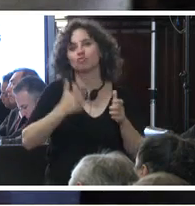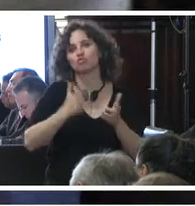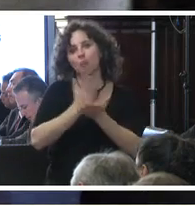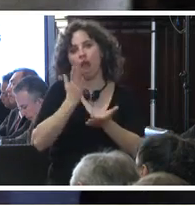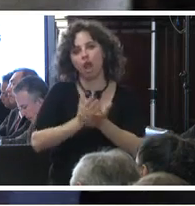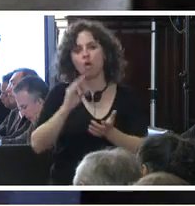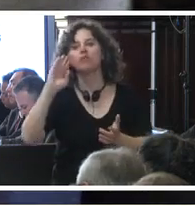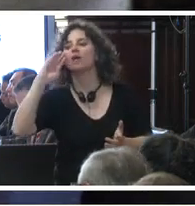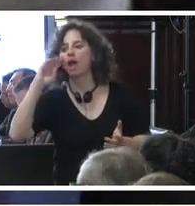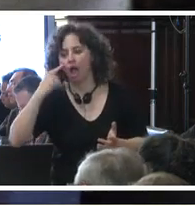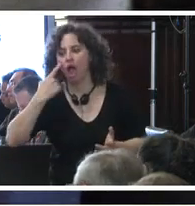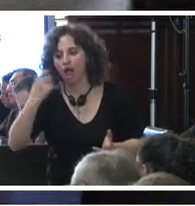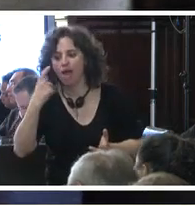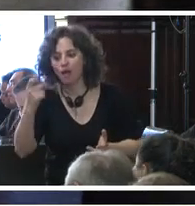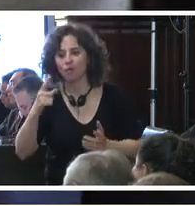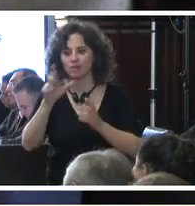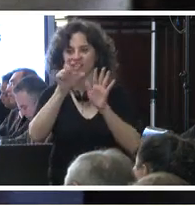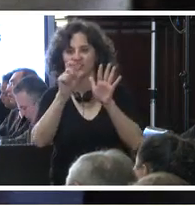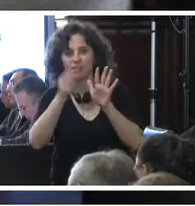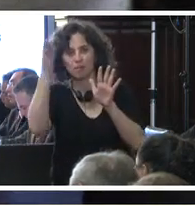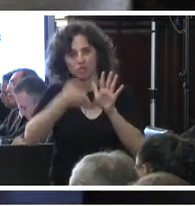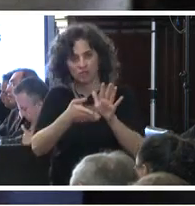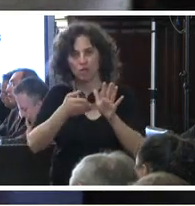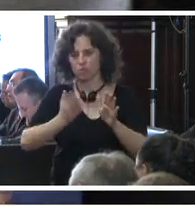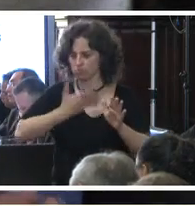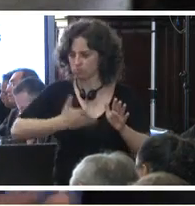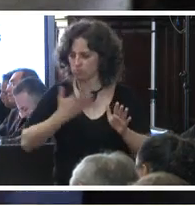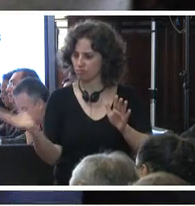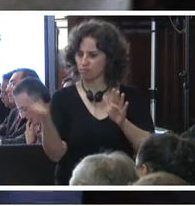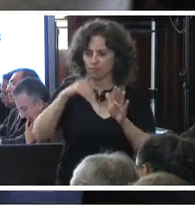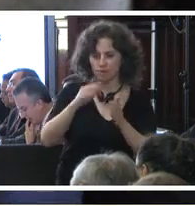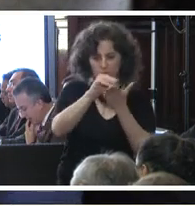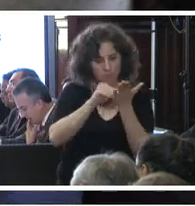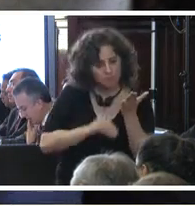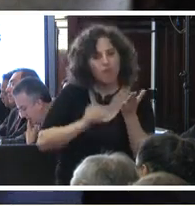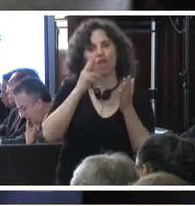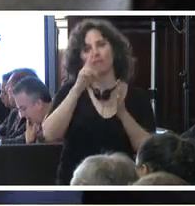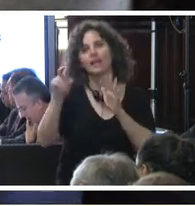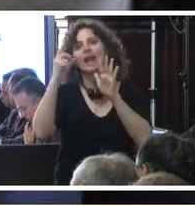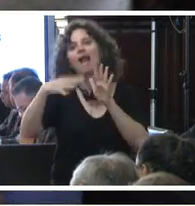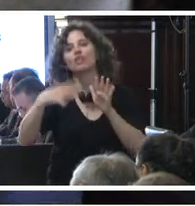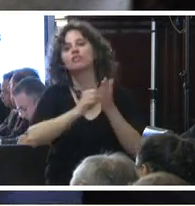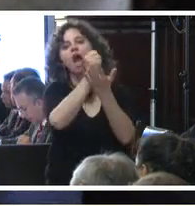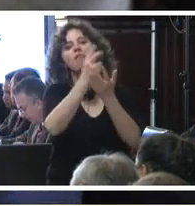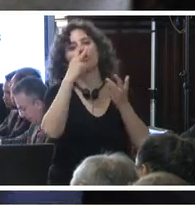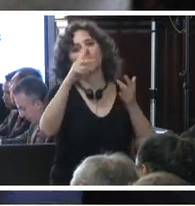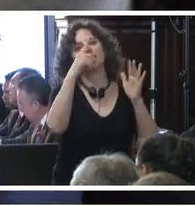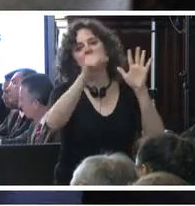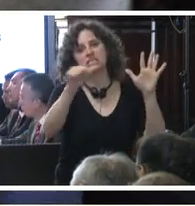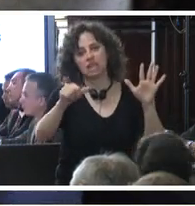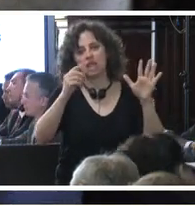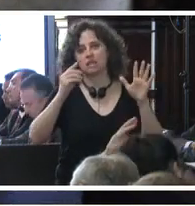tiene reconocido más del 70% de sus quejas entre los años 2014 al 2016, corresponden